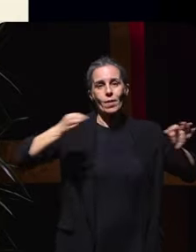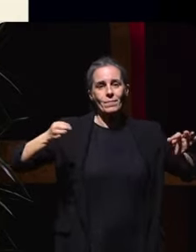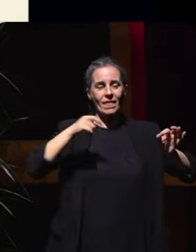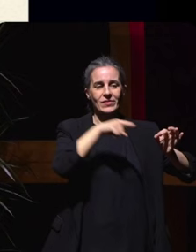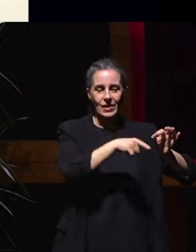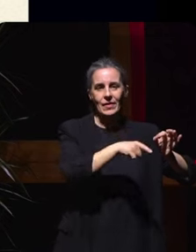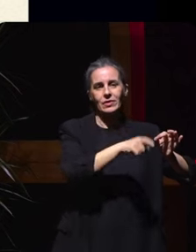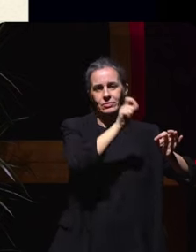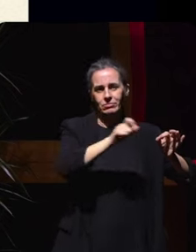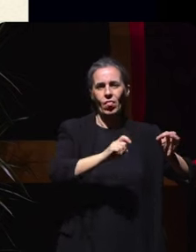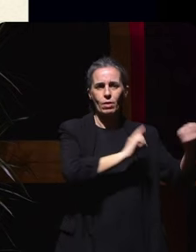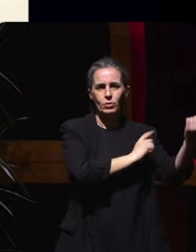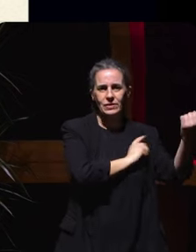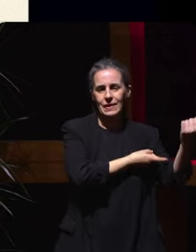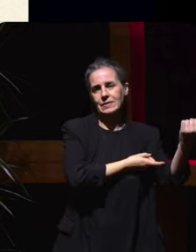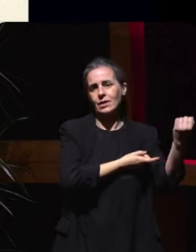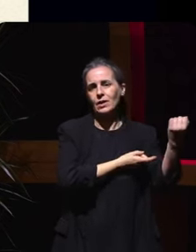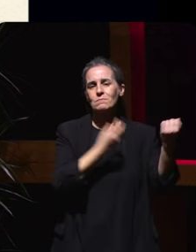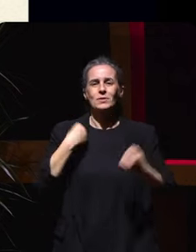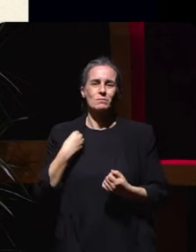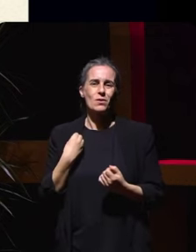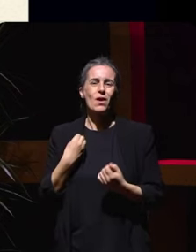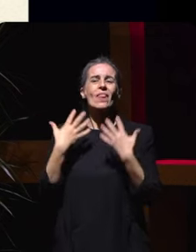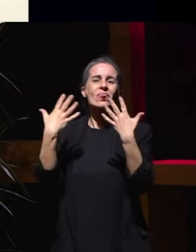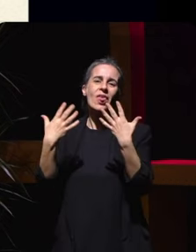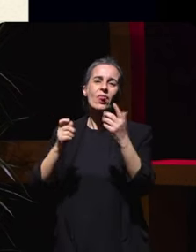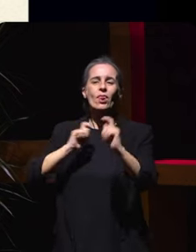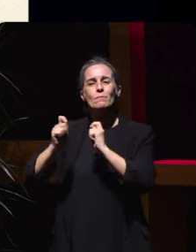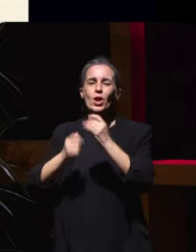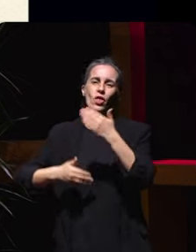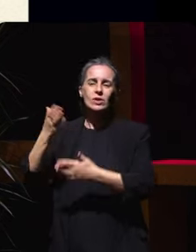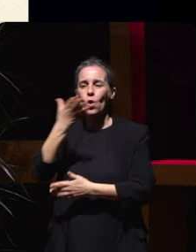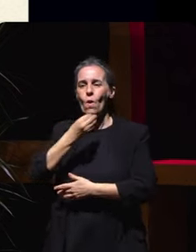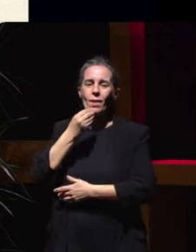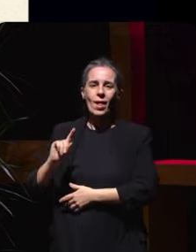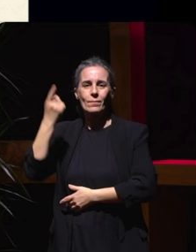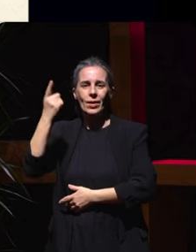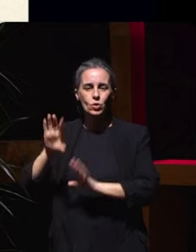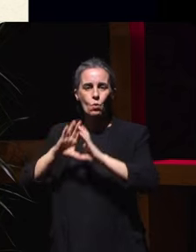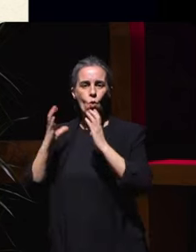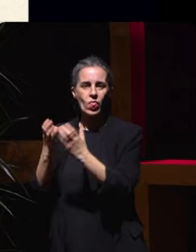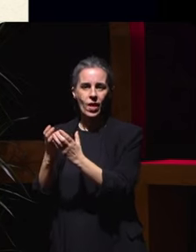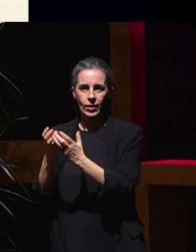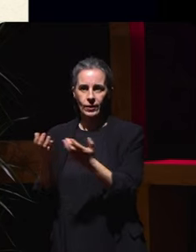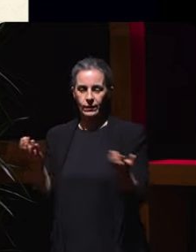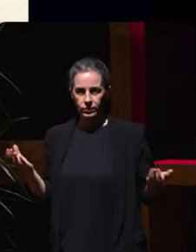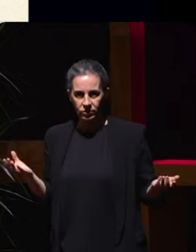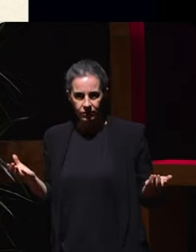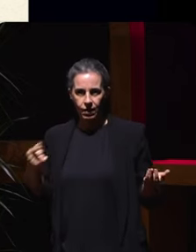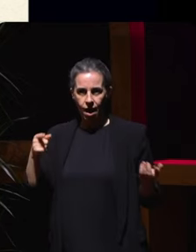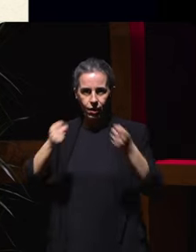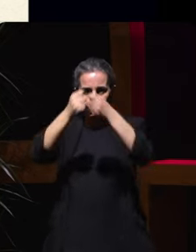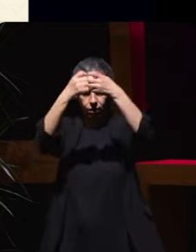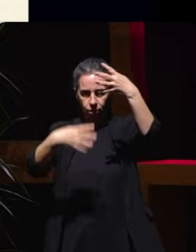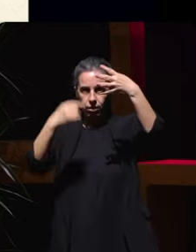xornalistas, las 10 periodistas máis guapas del Mundial, por favor. E aí pois aparece un ranking, porque la noticia